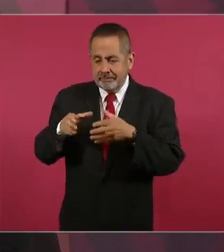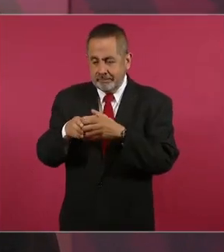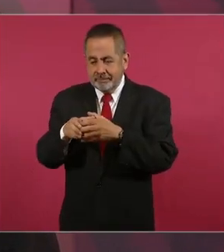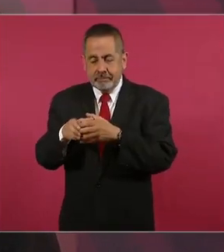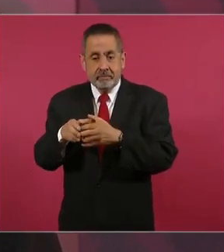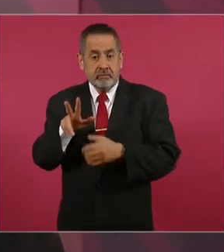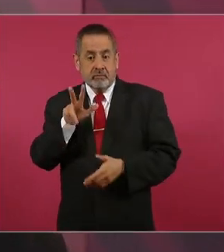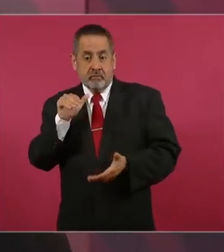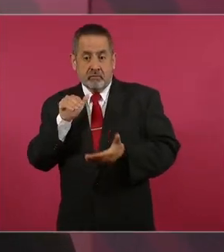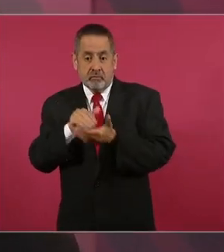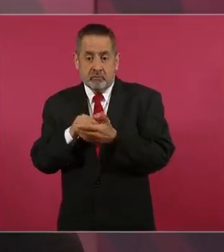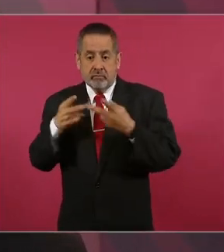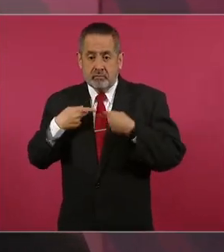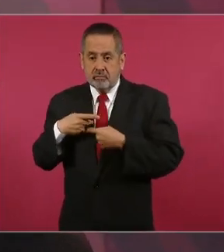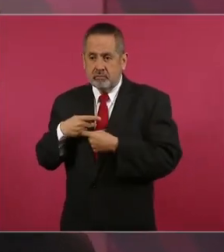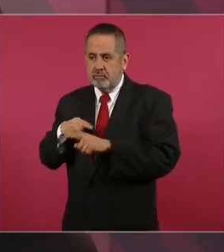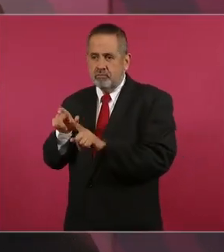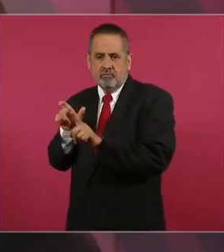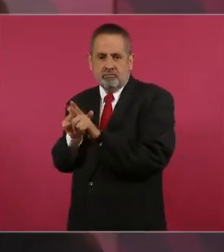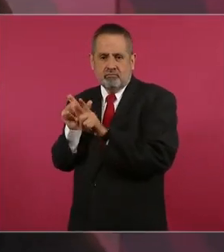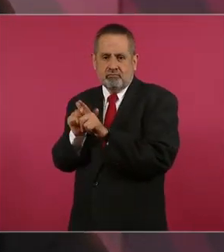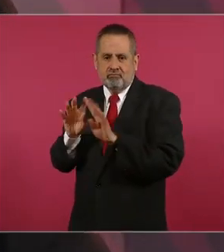8,000 elementos del ejército.